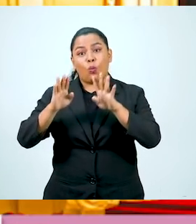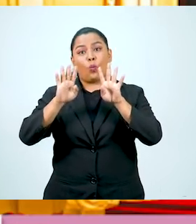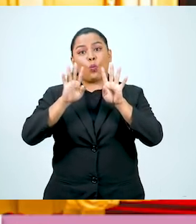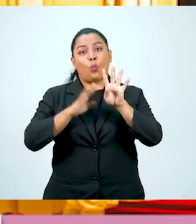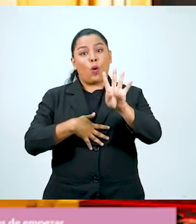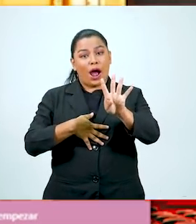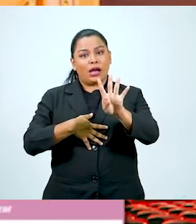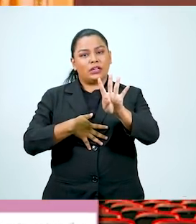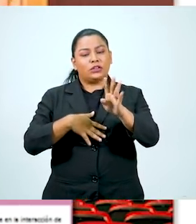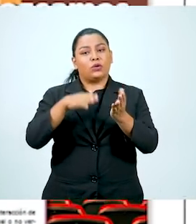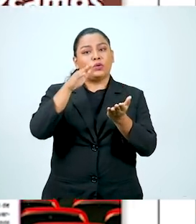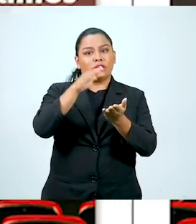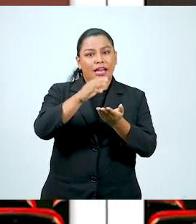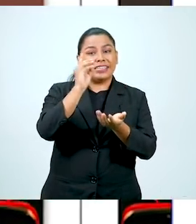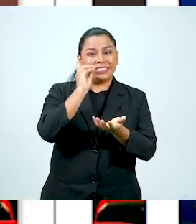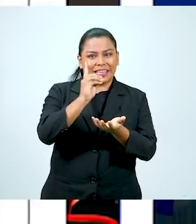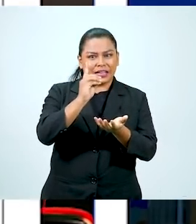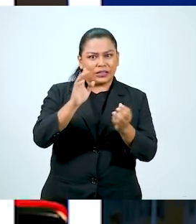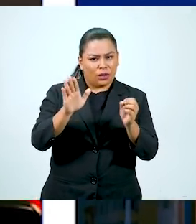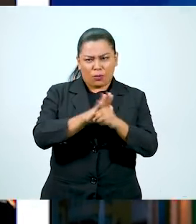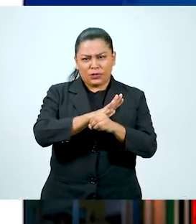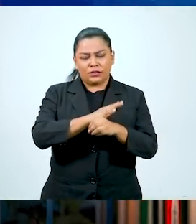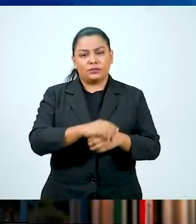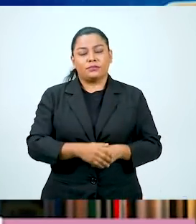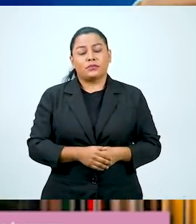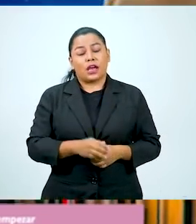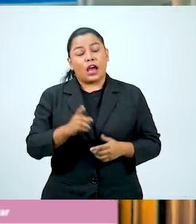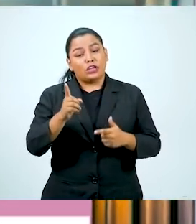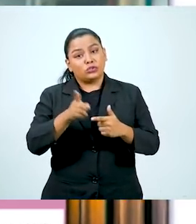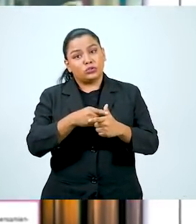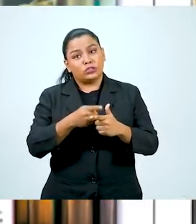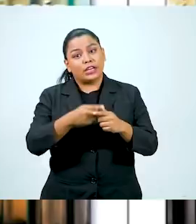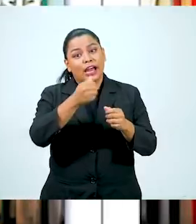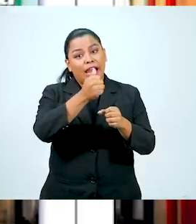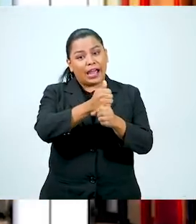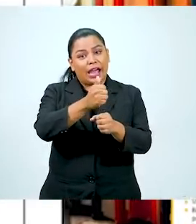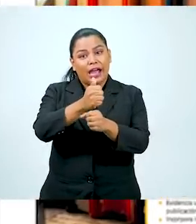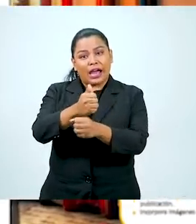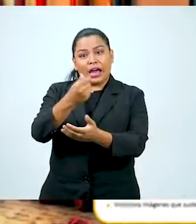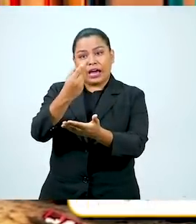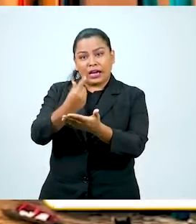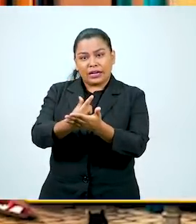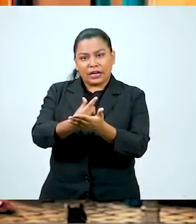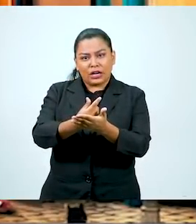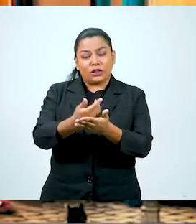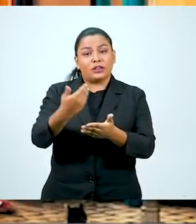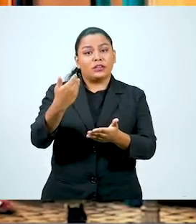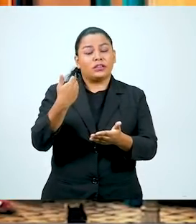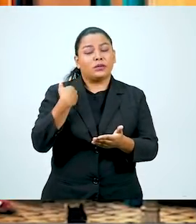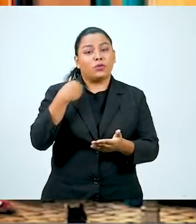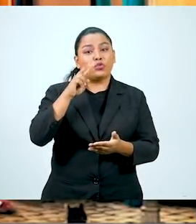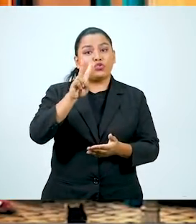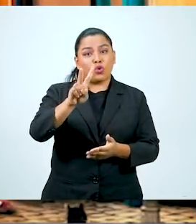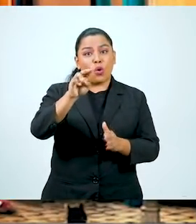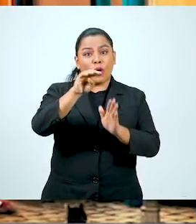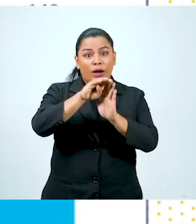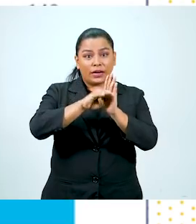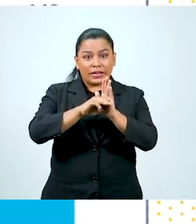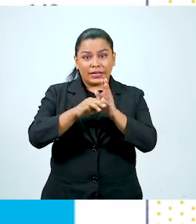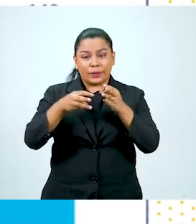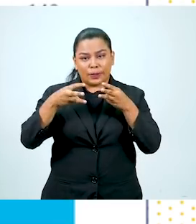4 unidades didácticas por tomo, así que por cada grado de tercer ciclo tendremos 2 tomos de guía